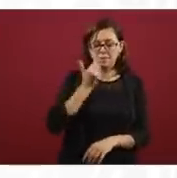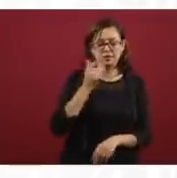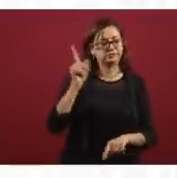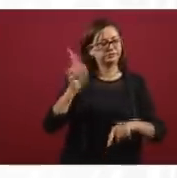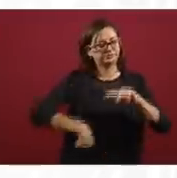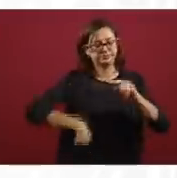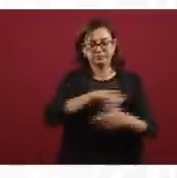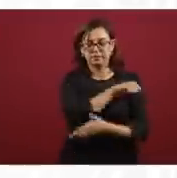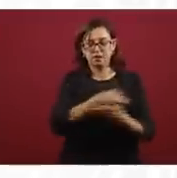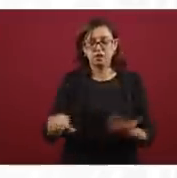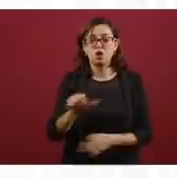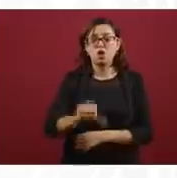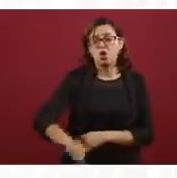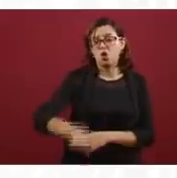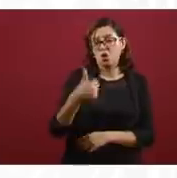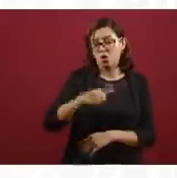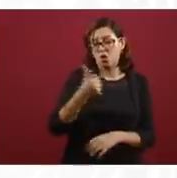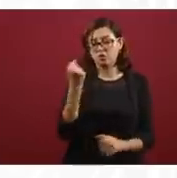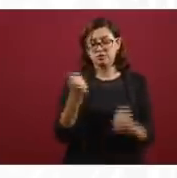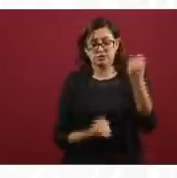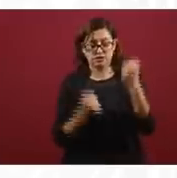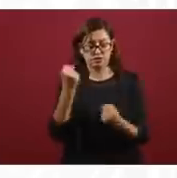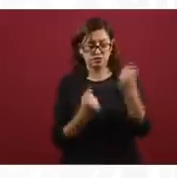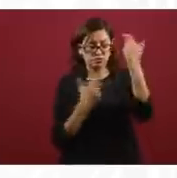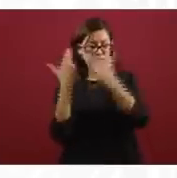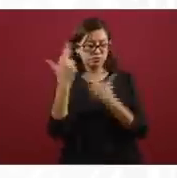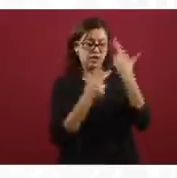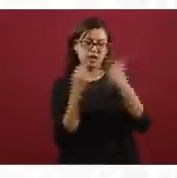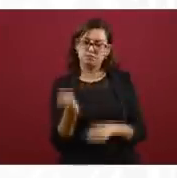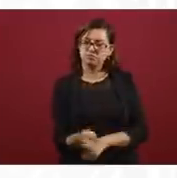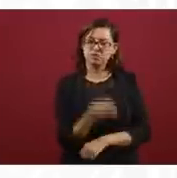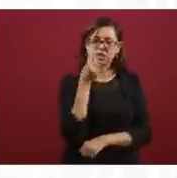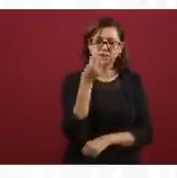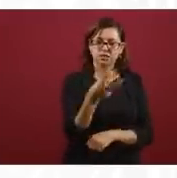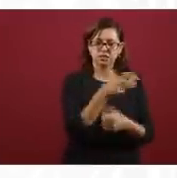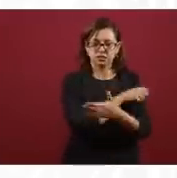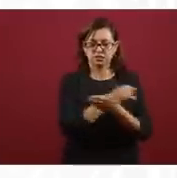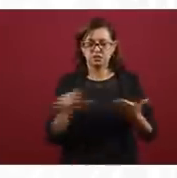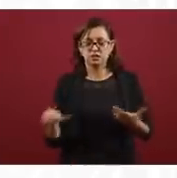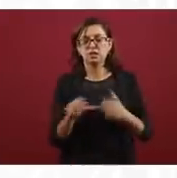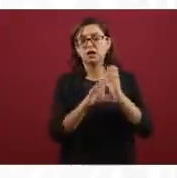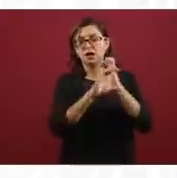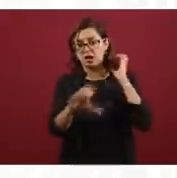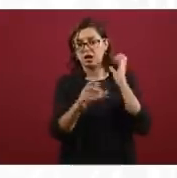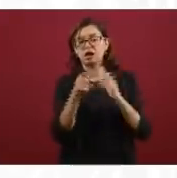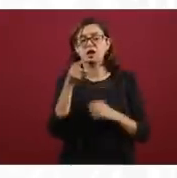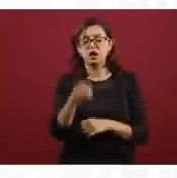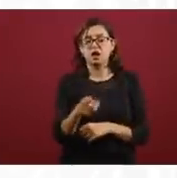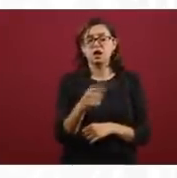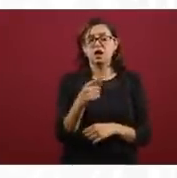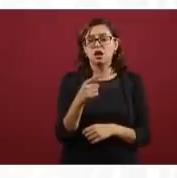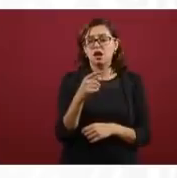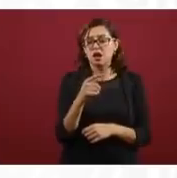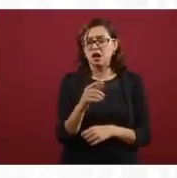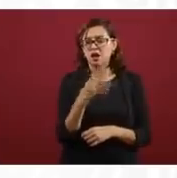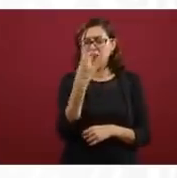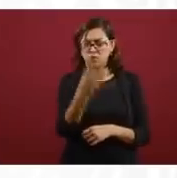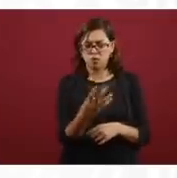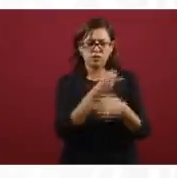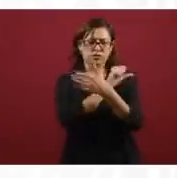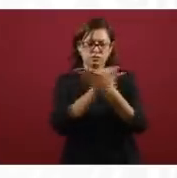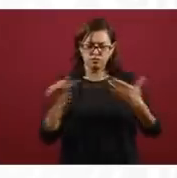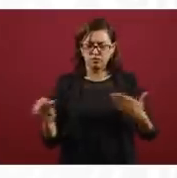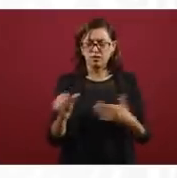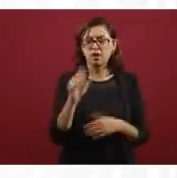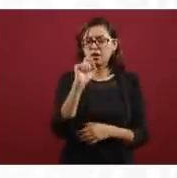11 vehículos verificados, 3 inmovilizados, 38 autotanques verificados, 4 inmovilizados, 21